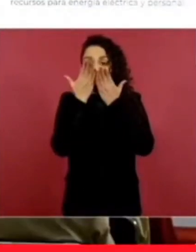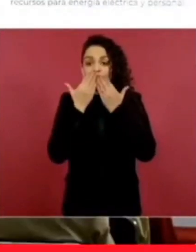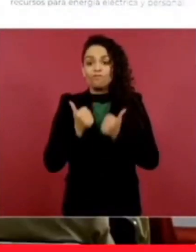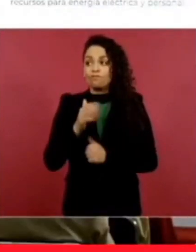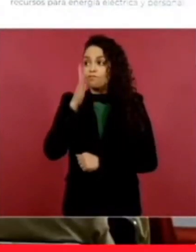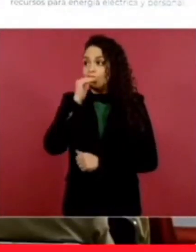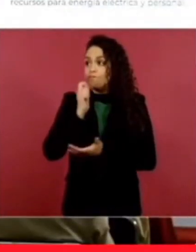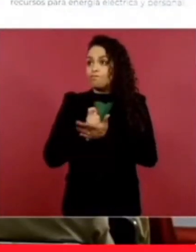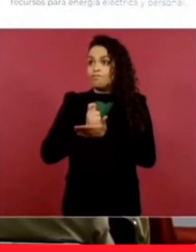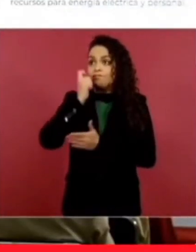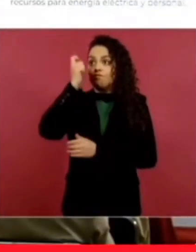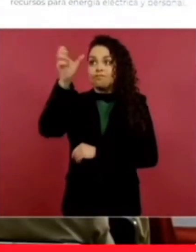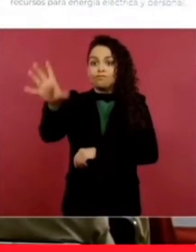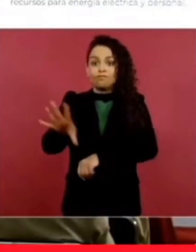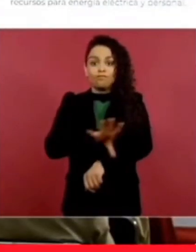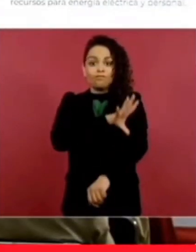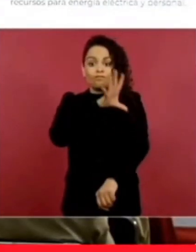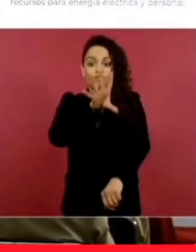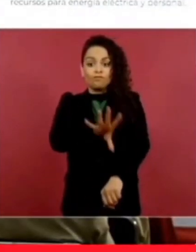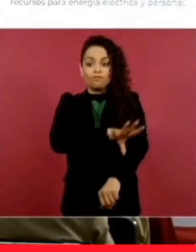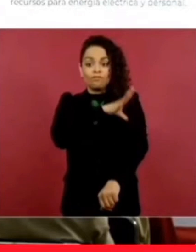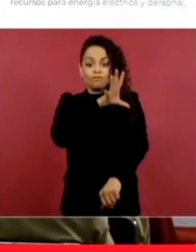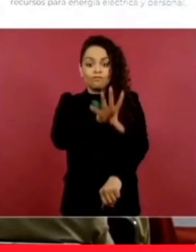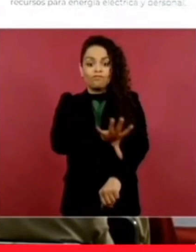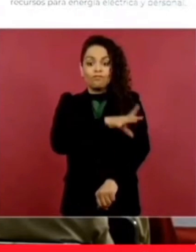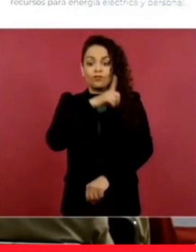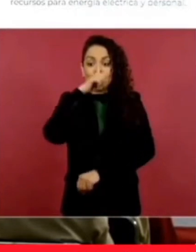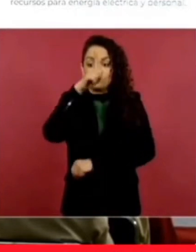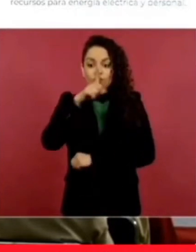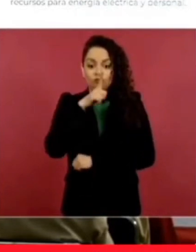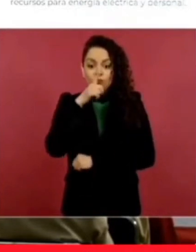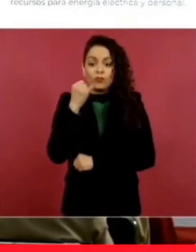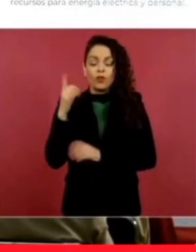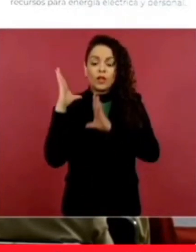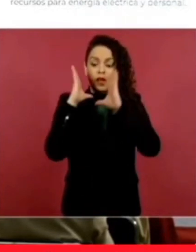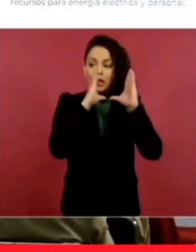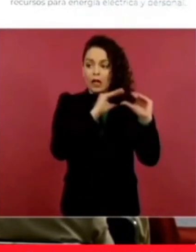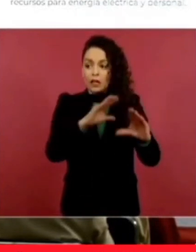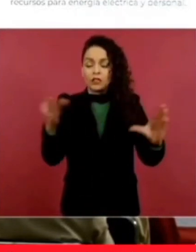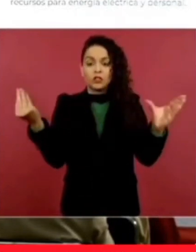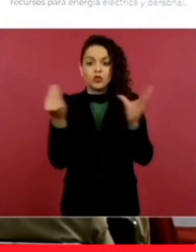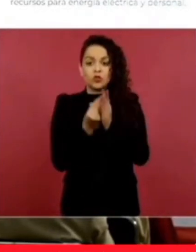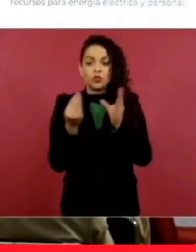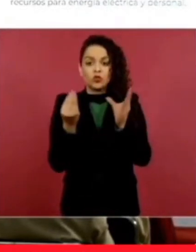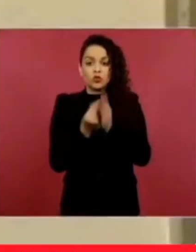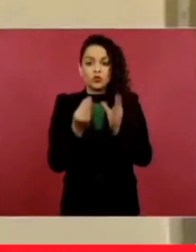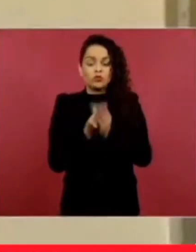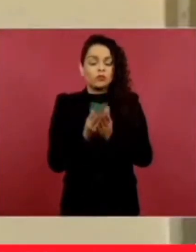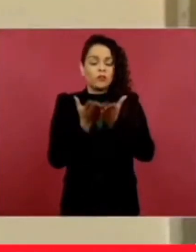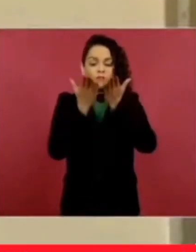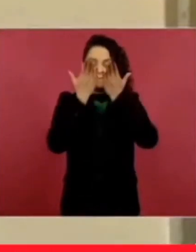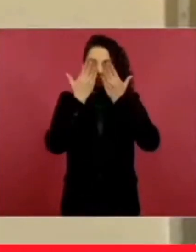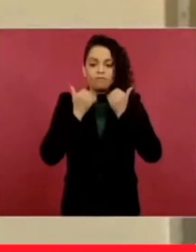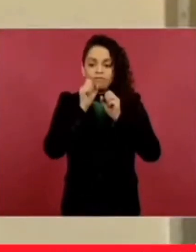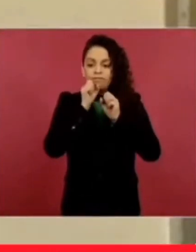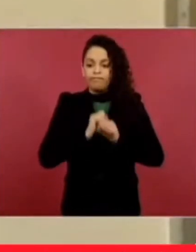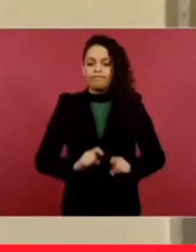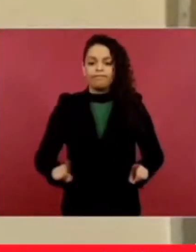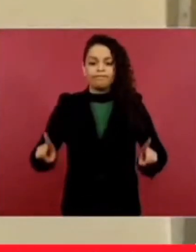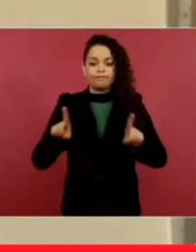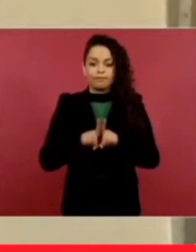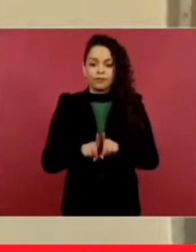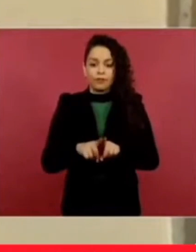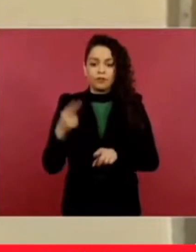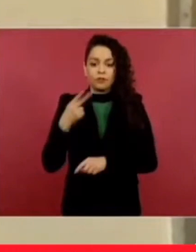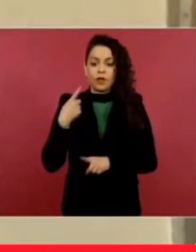Y también porque no hubo formación o capacitación o acompañamiento técnico para que alguien se hiciera cargo del